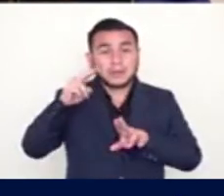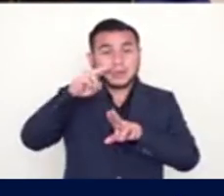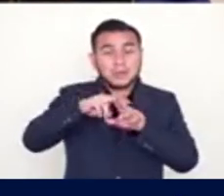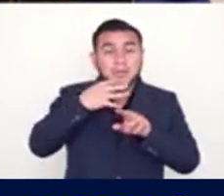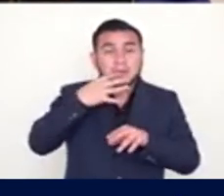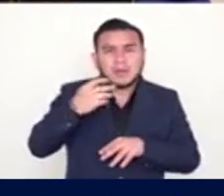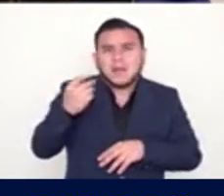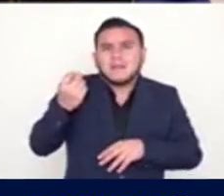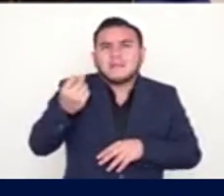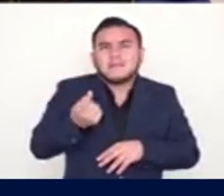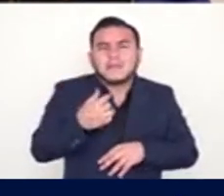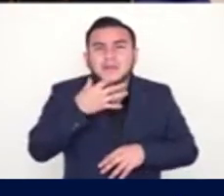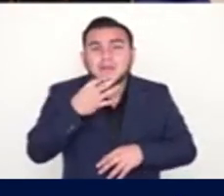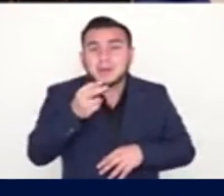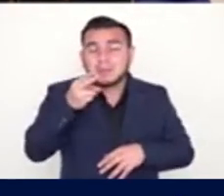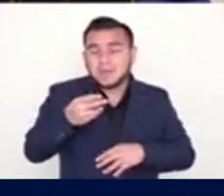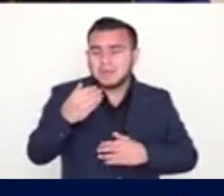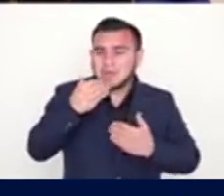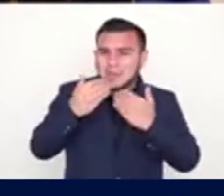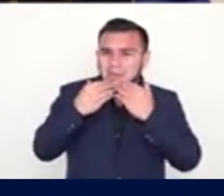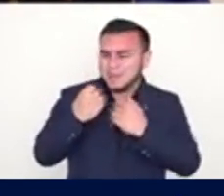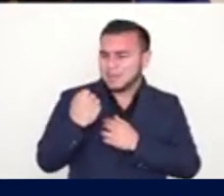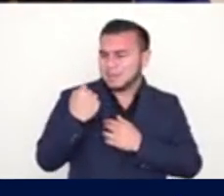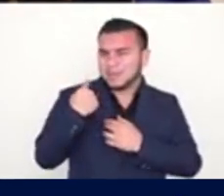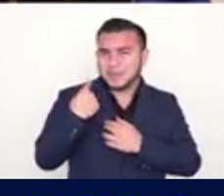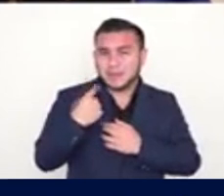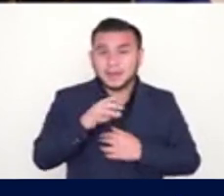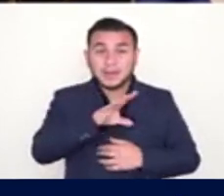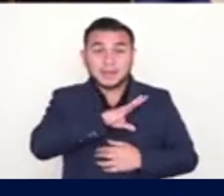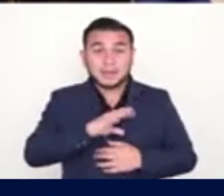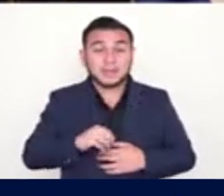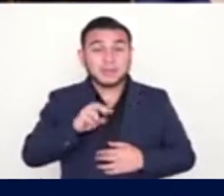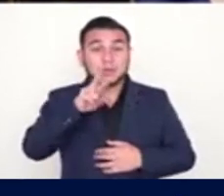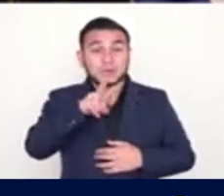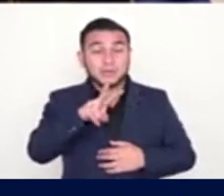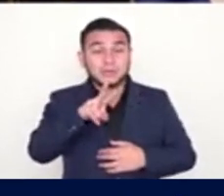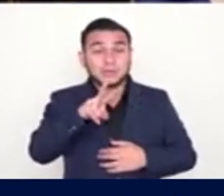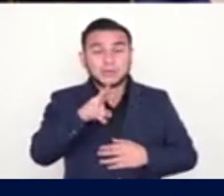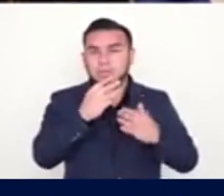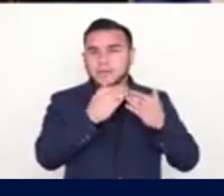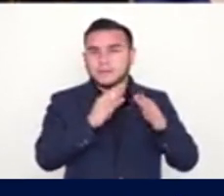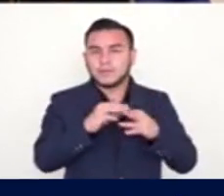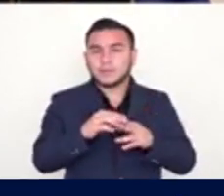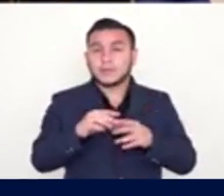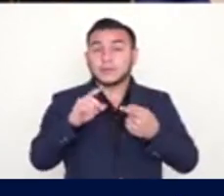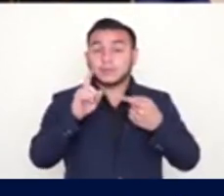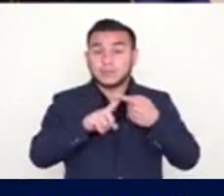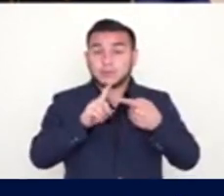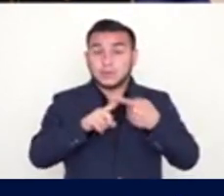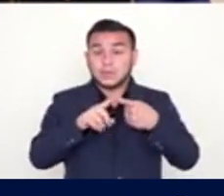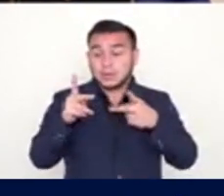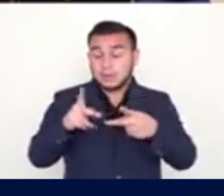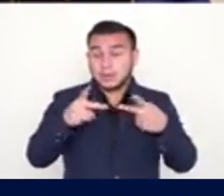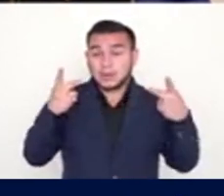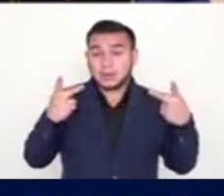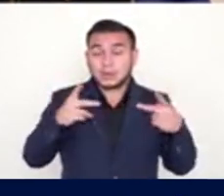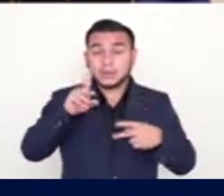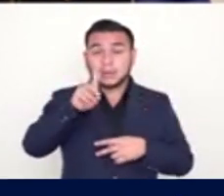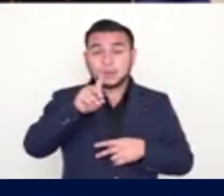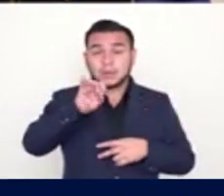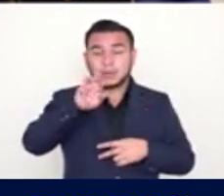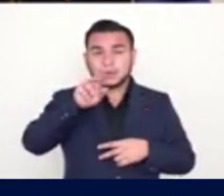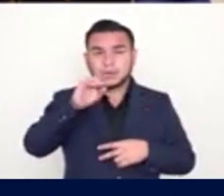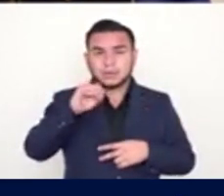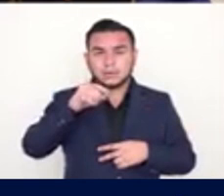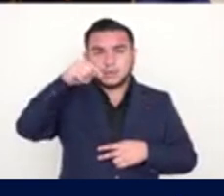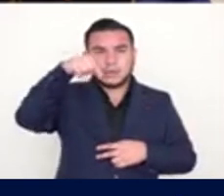hombre, es de lo más fácil. Y es lo que hablaba hace un rato. En El Salvador antes teníamos 2 caras de la moneda. Teníamos el Diario de Hoy, que era